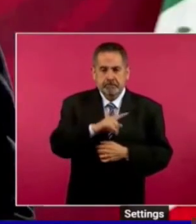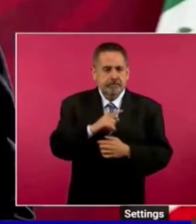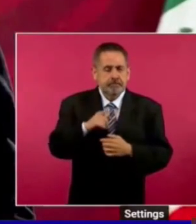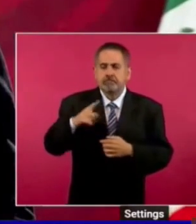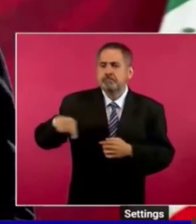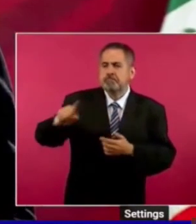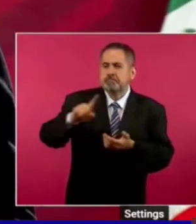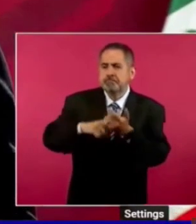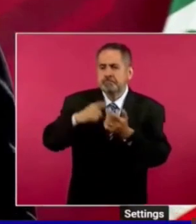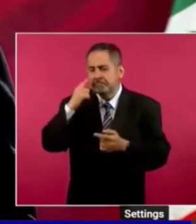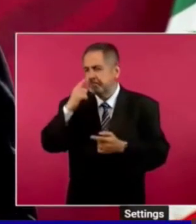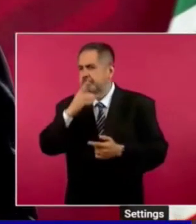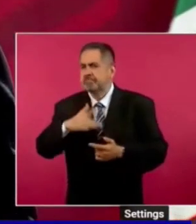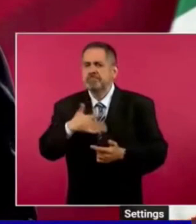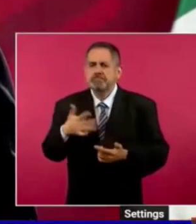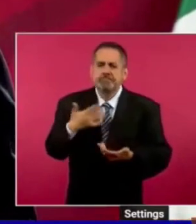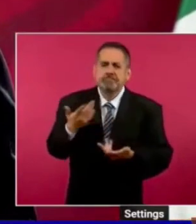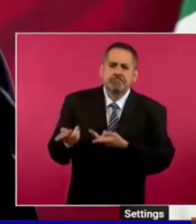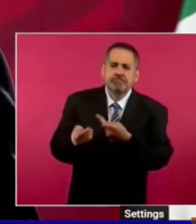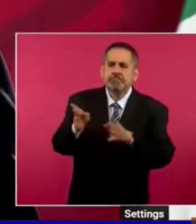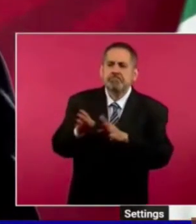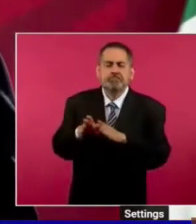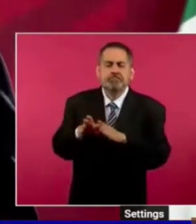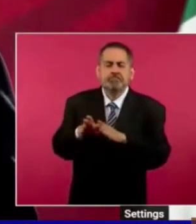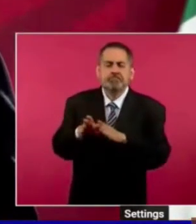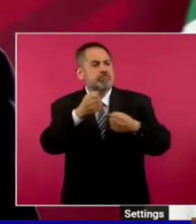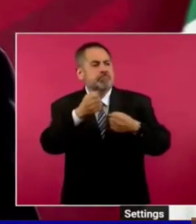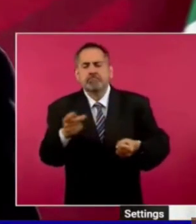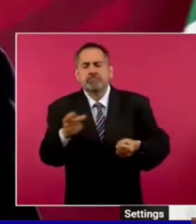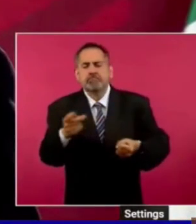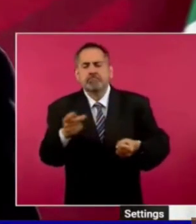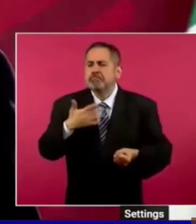percepción sobre inseguridad en México.